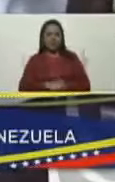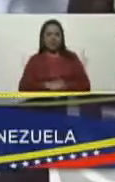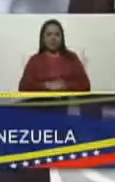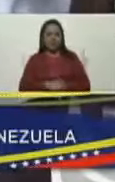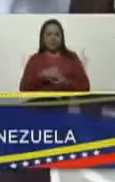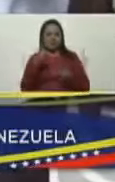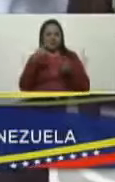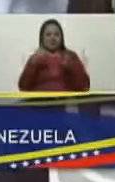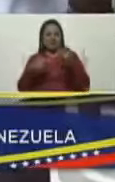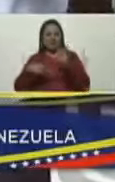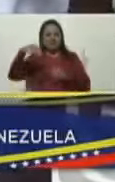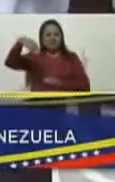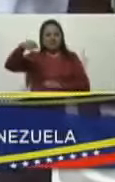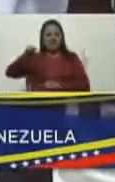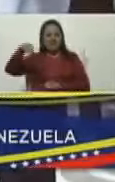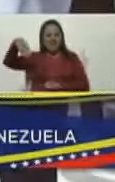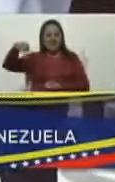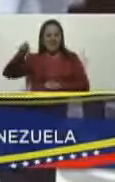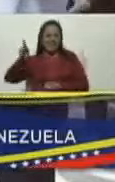Mameras.